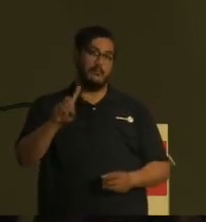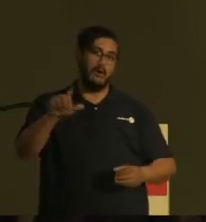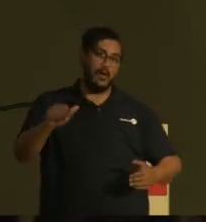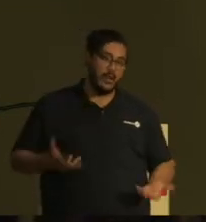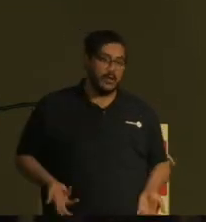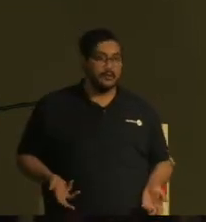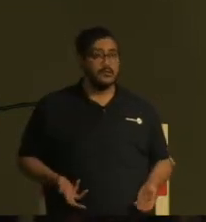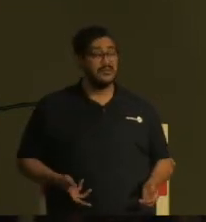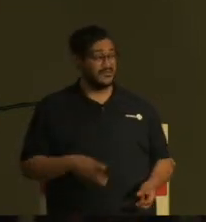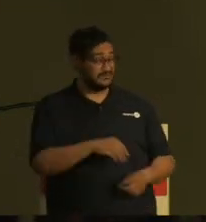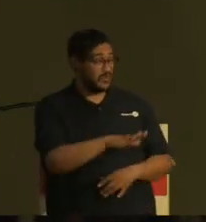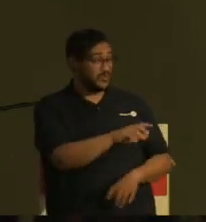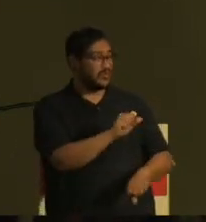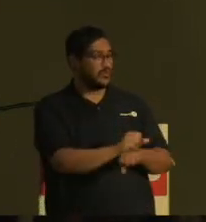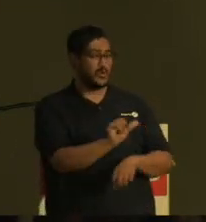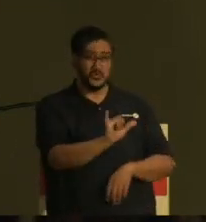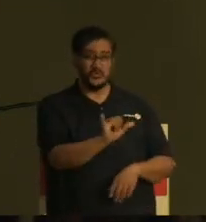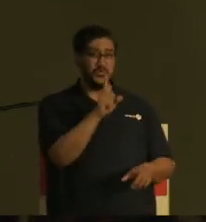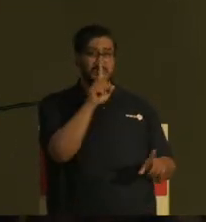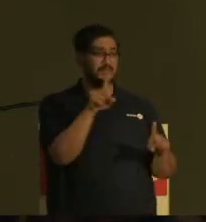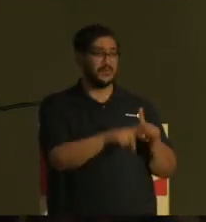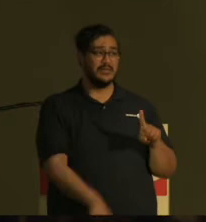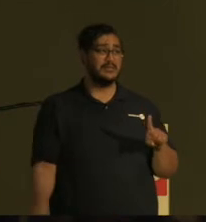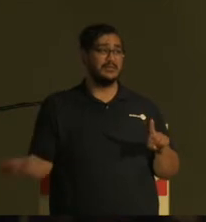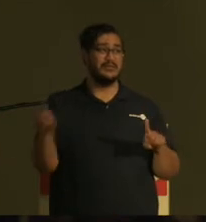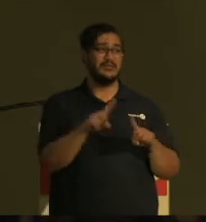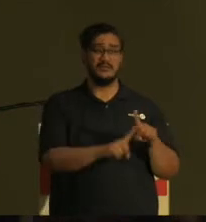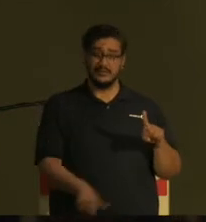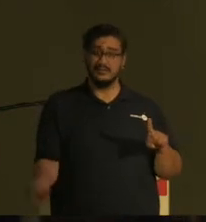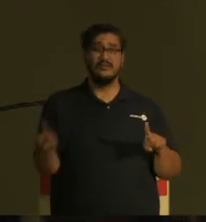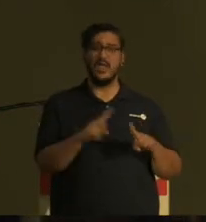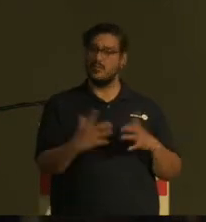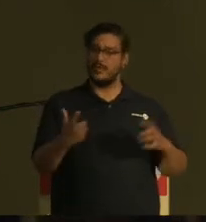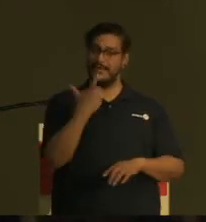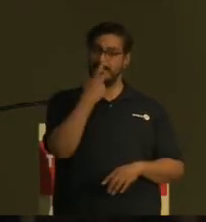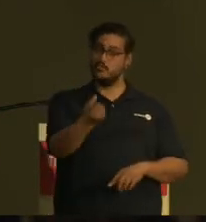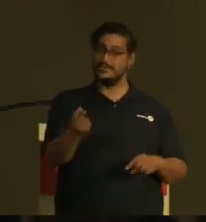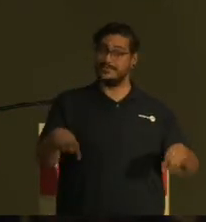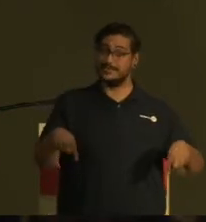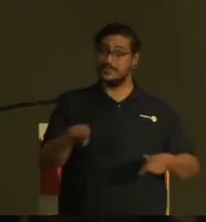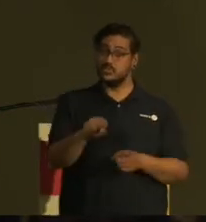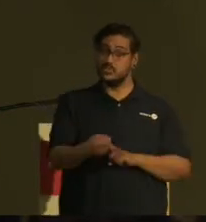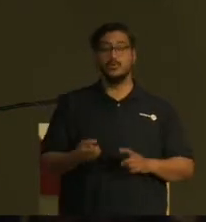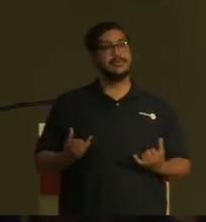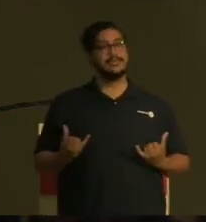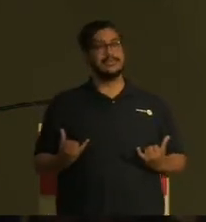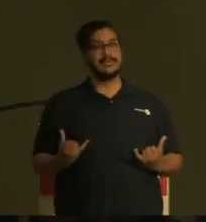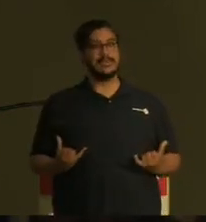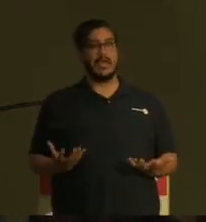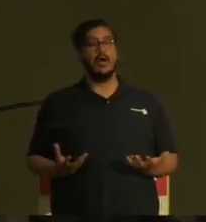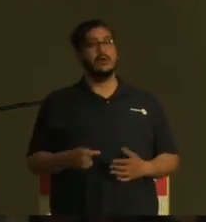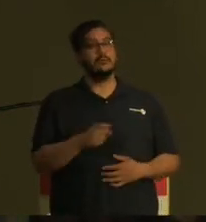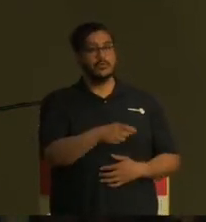y tu trabajo también es muy círculo, y que es interesante aquí es que ahora